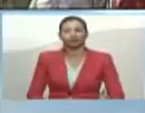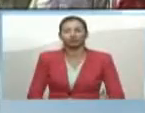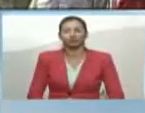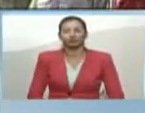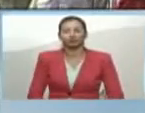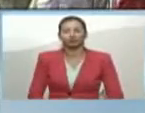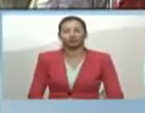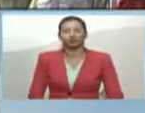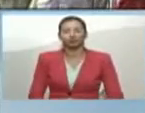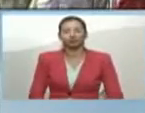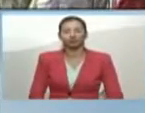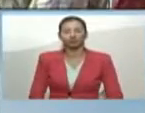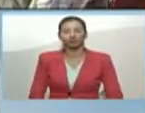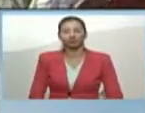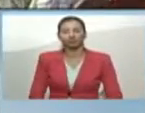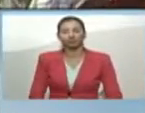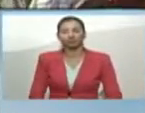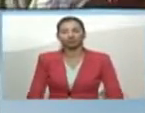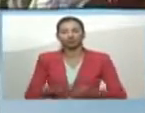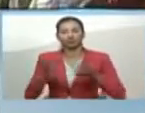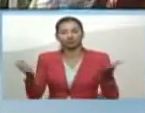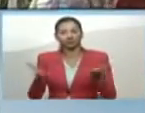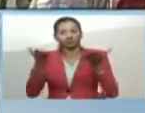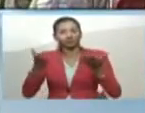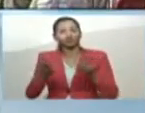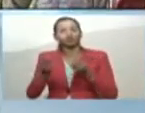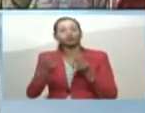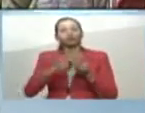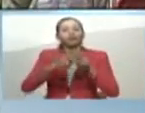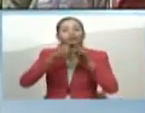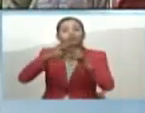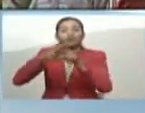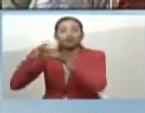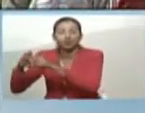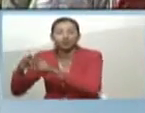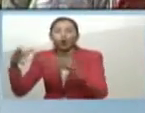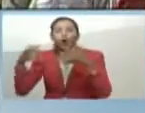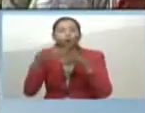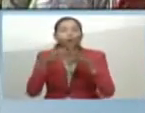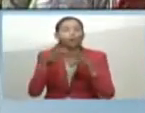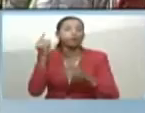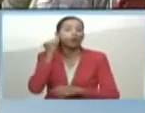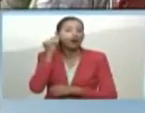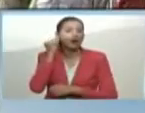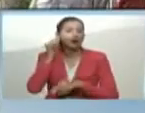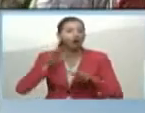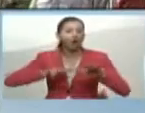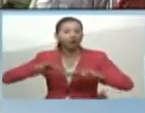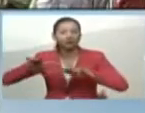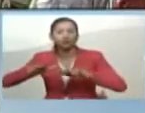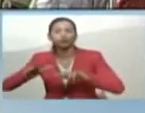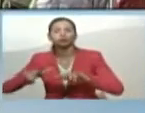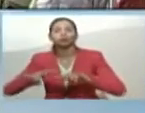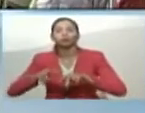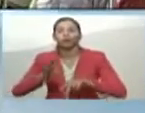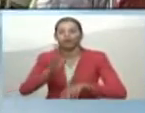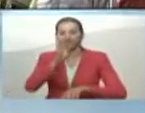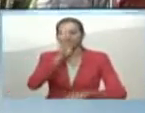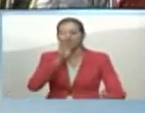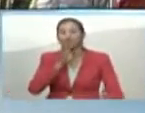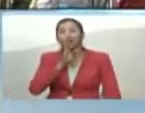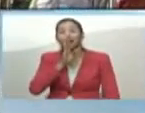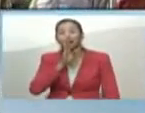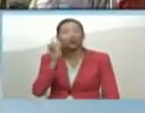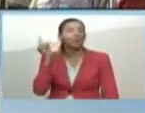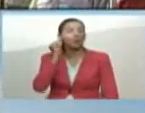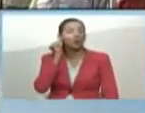El fomento en financiamiento a colectivos de mujeres, mediante el Banco de la Mujer.